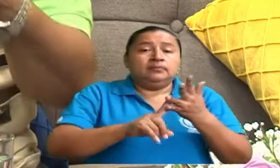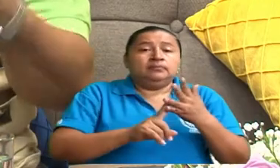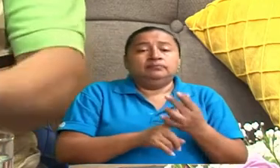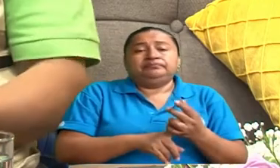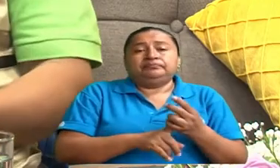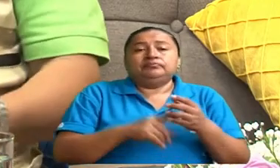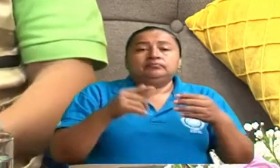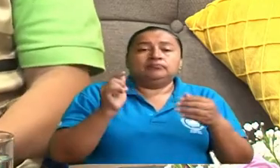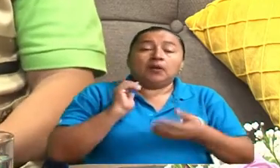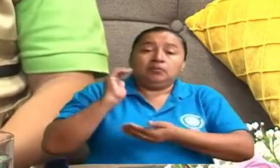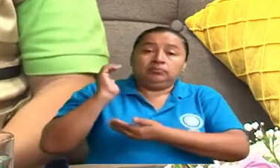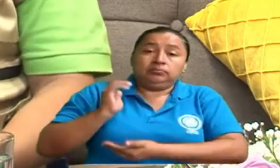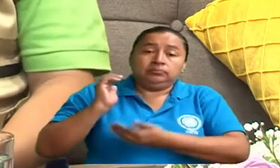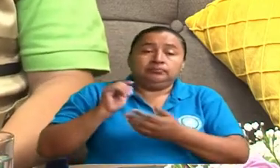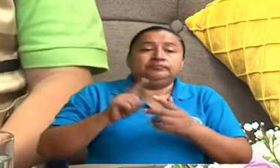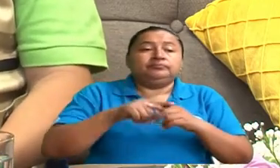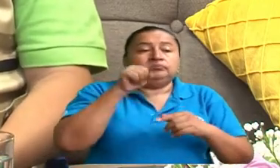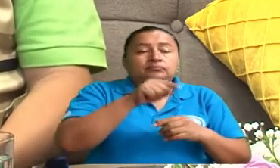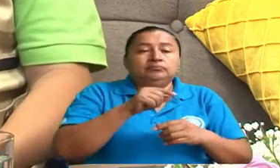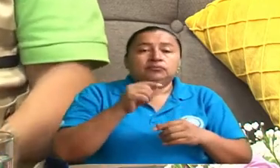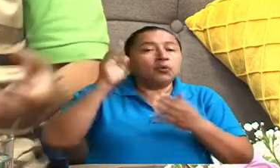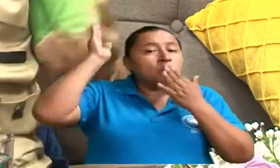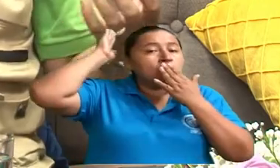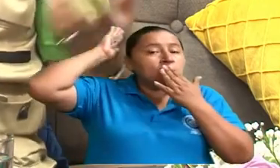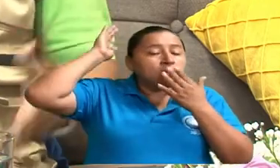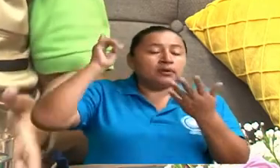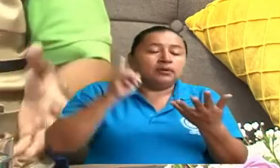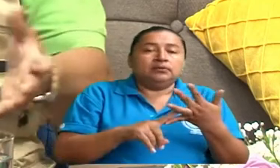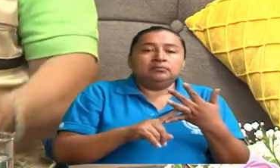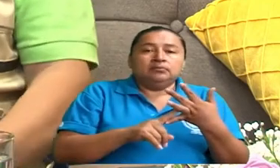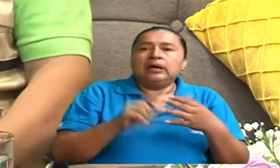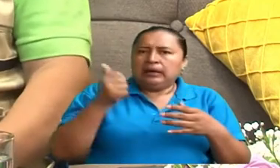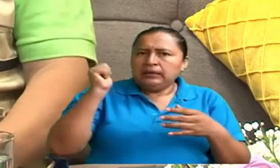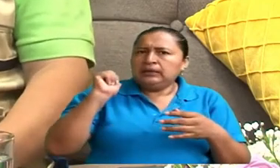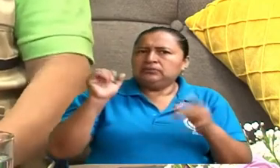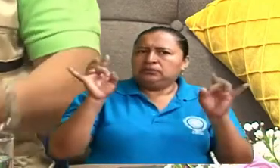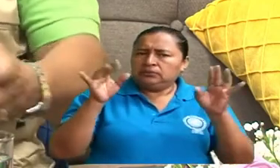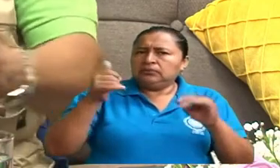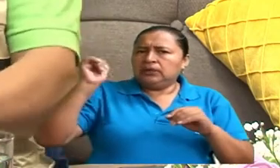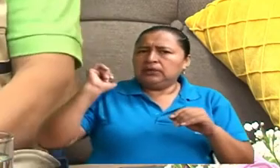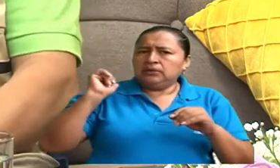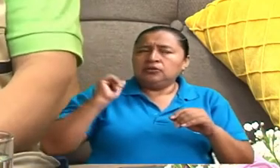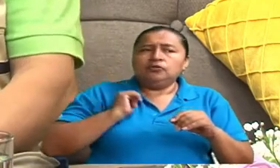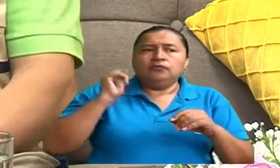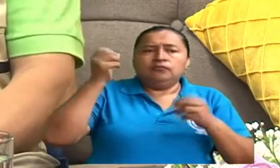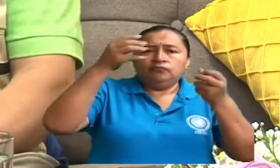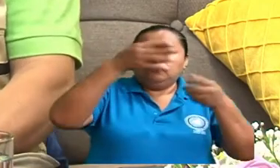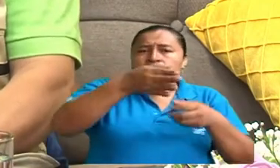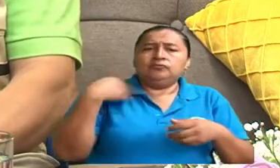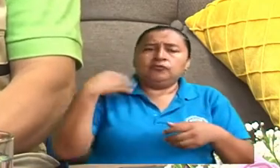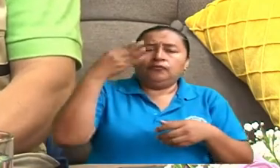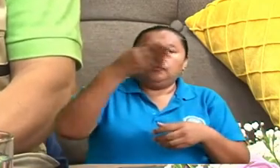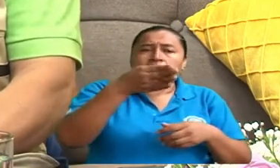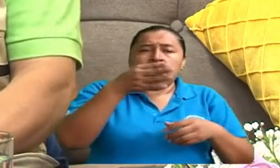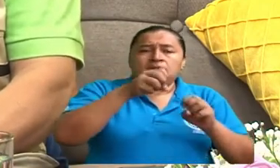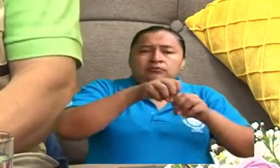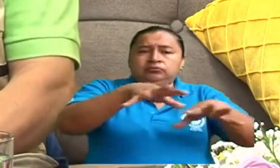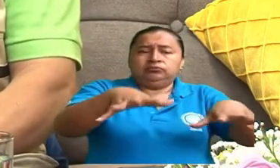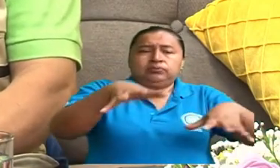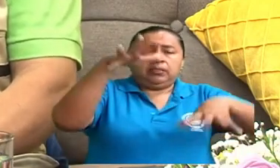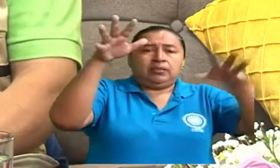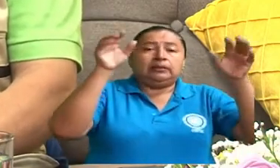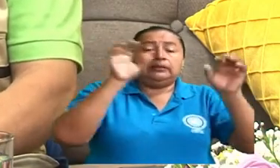en Mazatepe, Tanindirí, ¿verdad? Ahorita estamos, ayer, casualmente, estuve en el vertedero departamental de